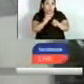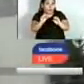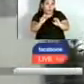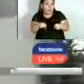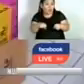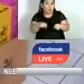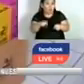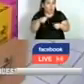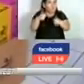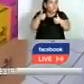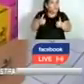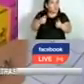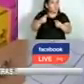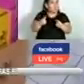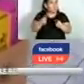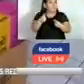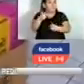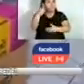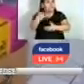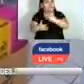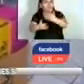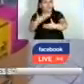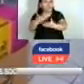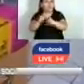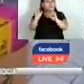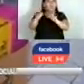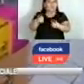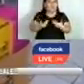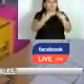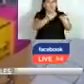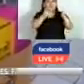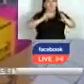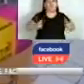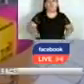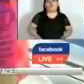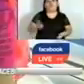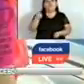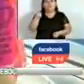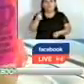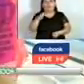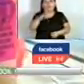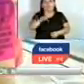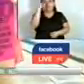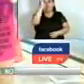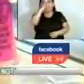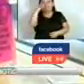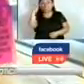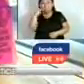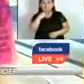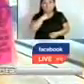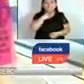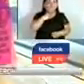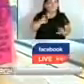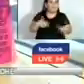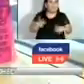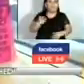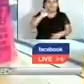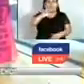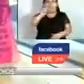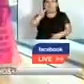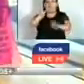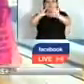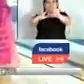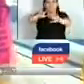conduciría a acciones rápidas para fortalecer las finanzas públicas. El país enfrenta la amortización de alrededor de